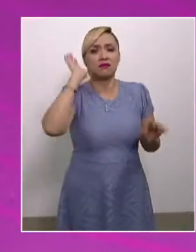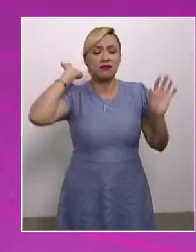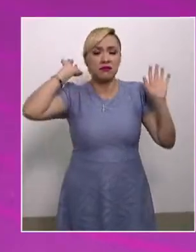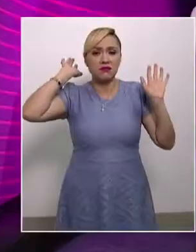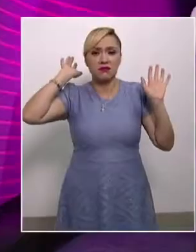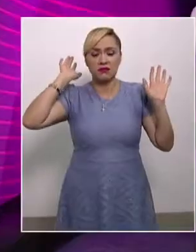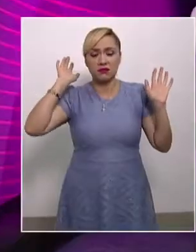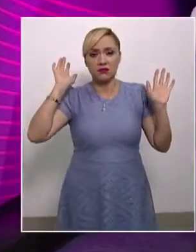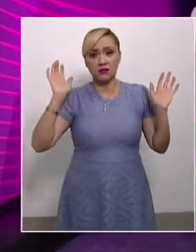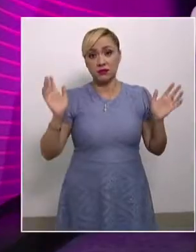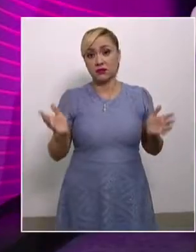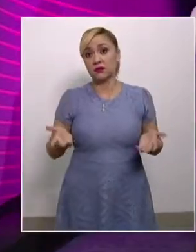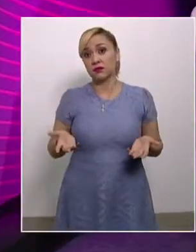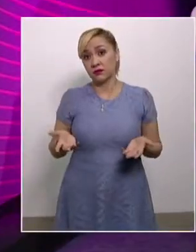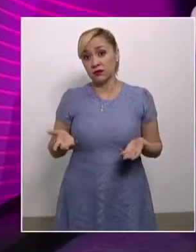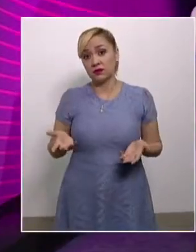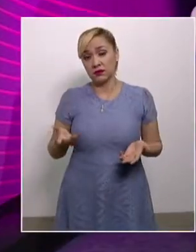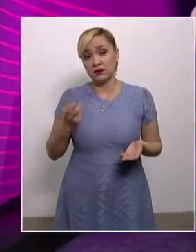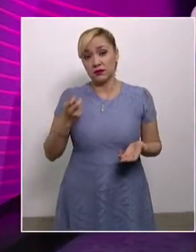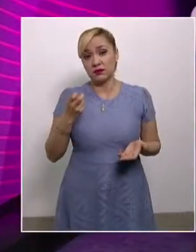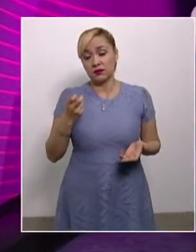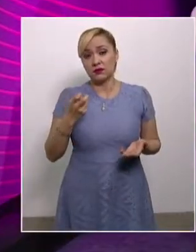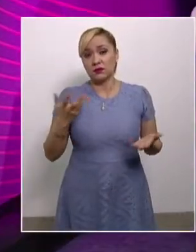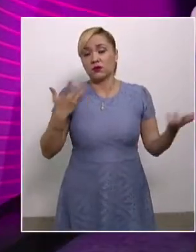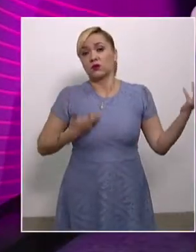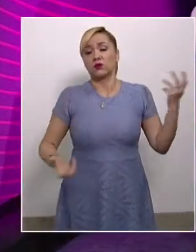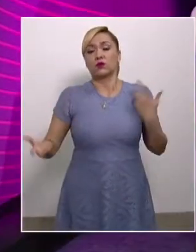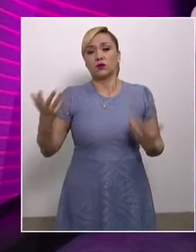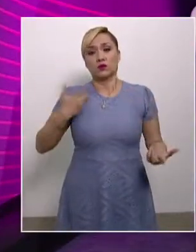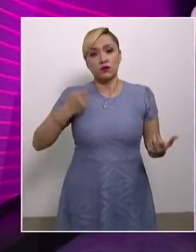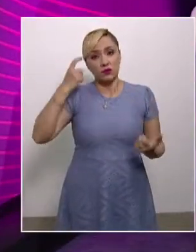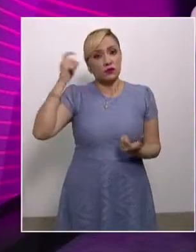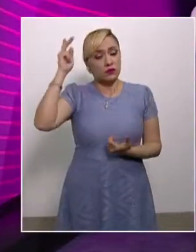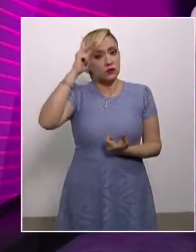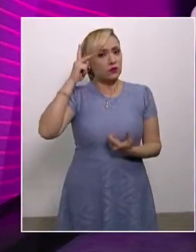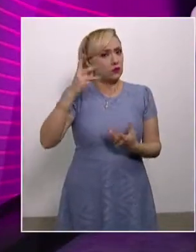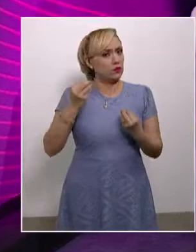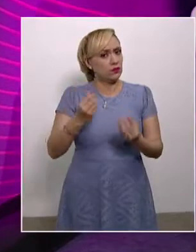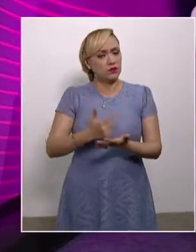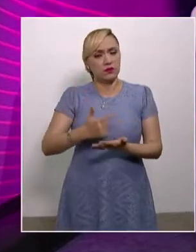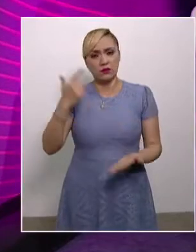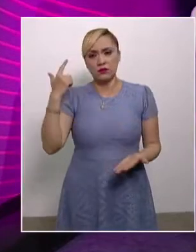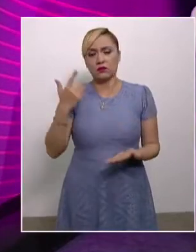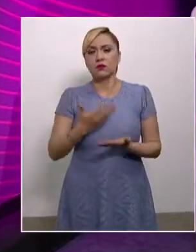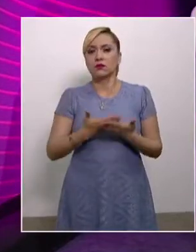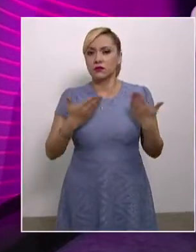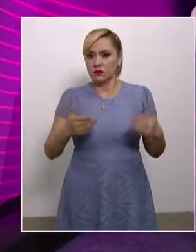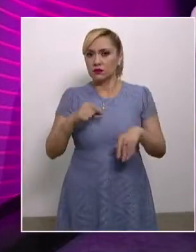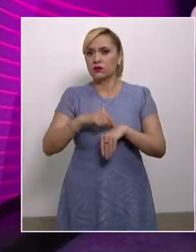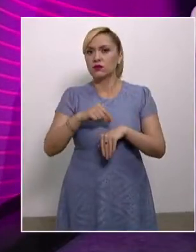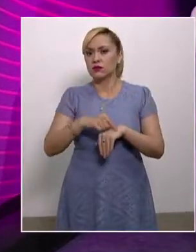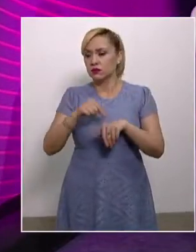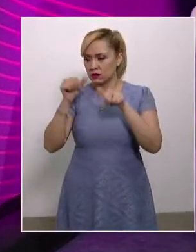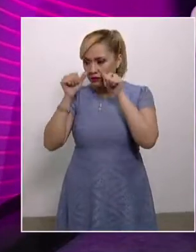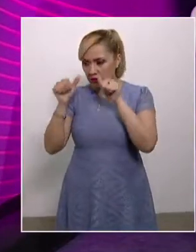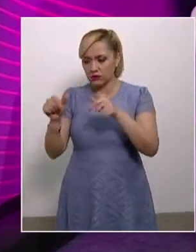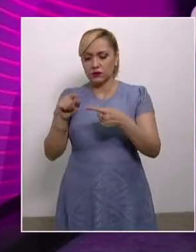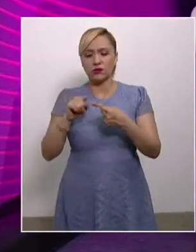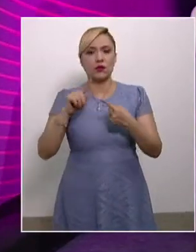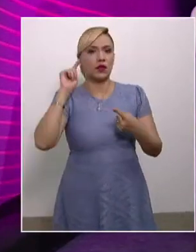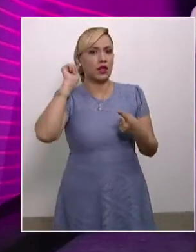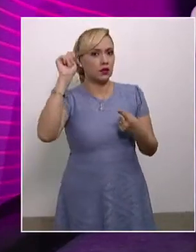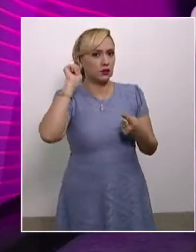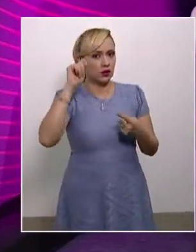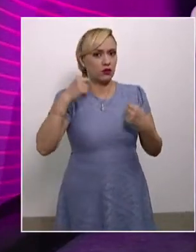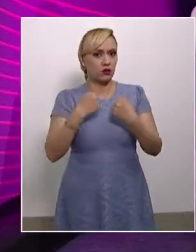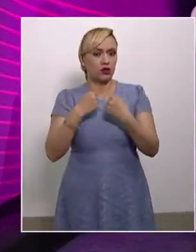esto implica unos procesos emocionales súper complicados. Tenemos nosotros equipos de trabajo que los están recibiendo en Tenosique, en Tabasco, que es la frontera